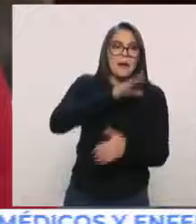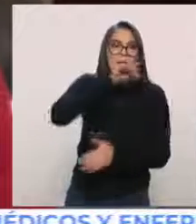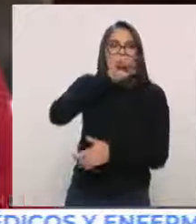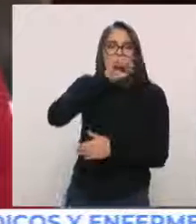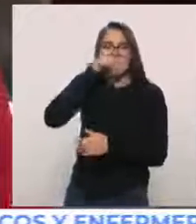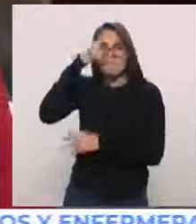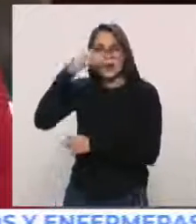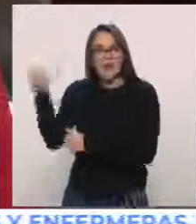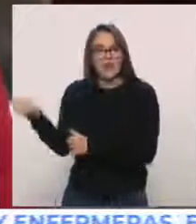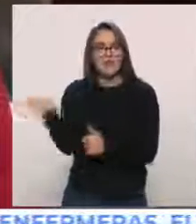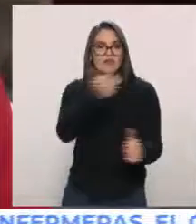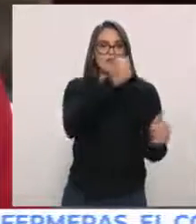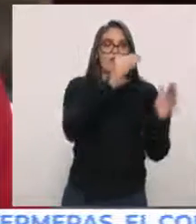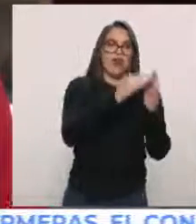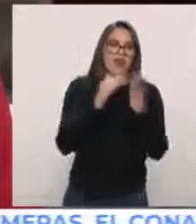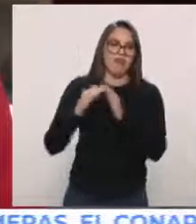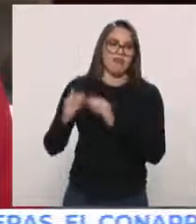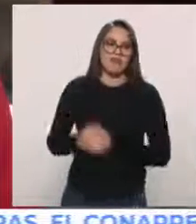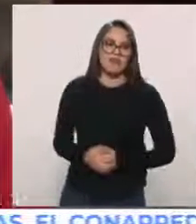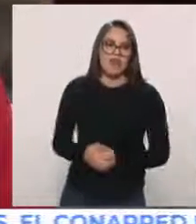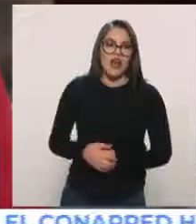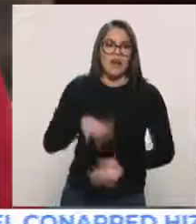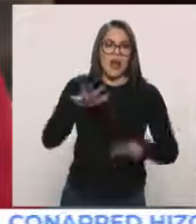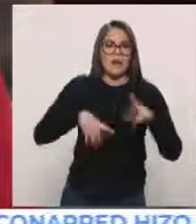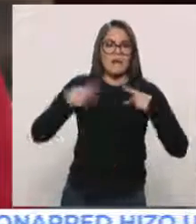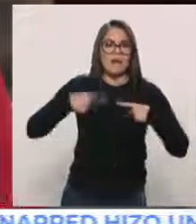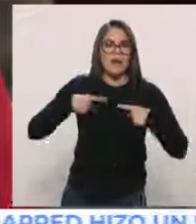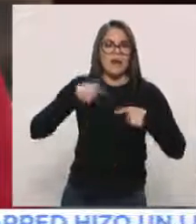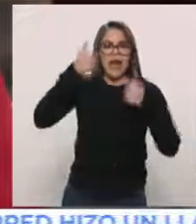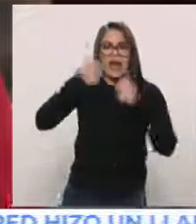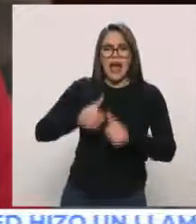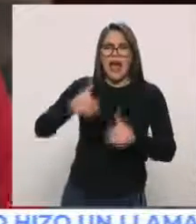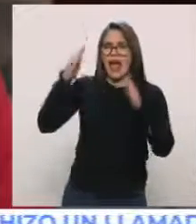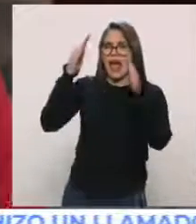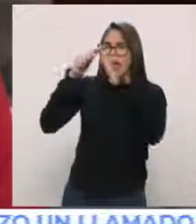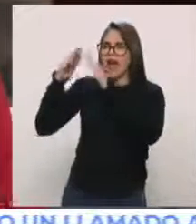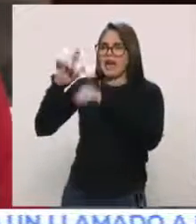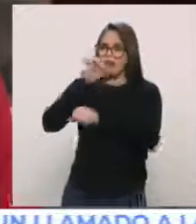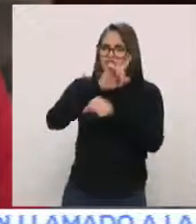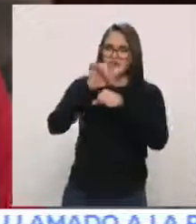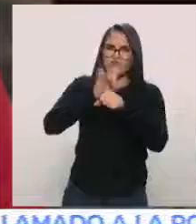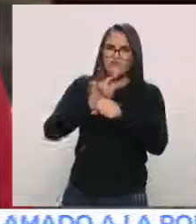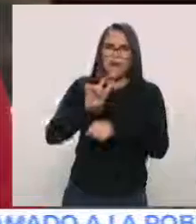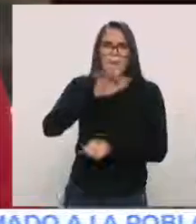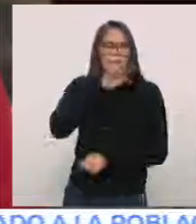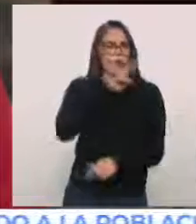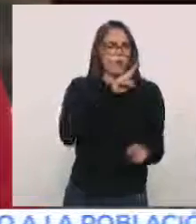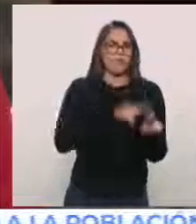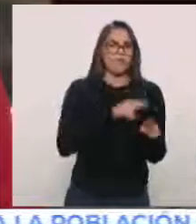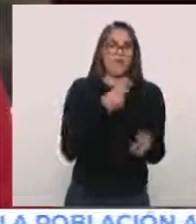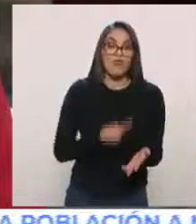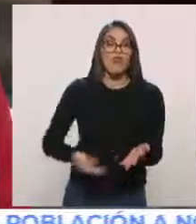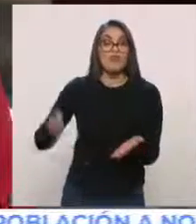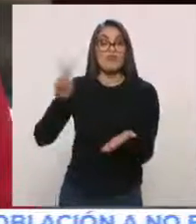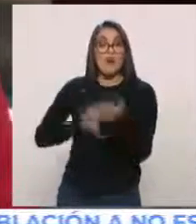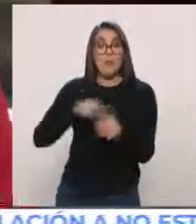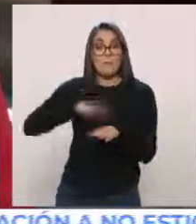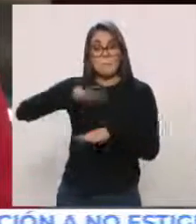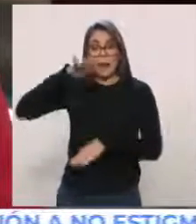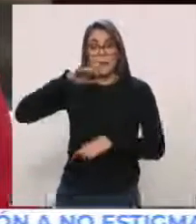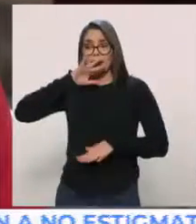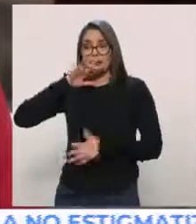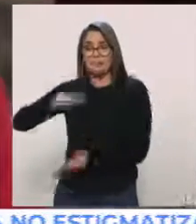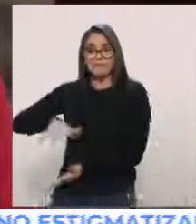gente, como está en sus casas, están haciendo limpieza y están sacando al doble de basura. Al doble, entonces ahorita yo creo que si nos